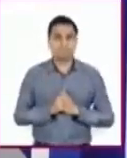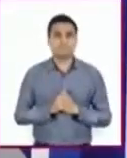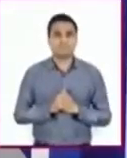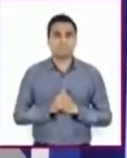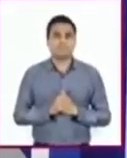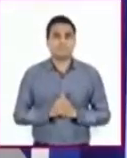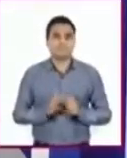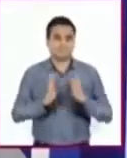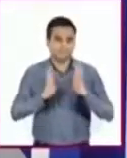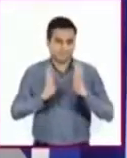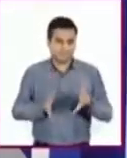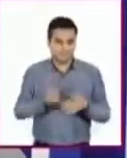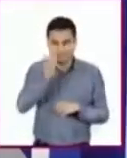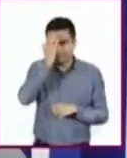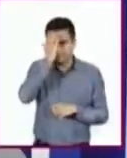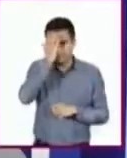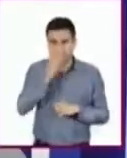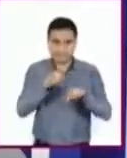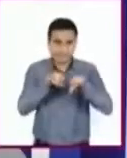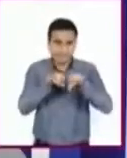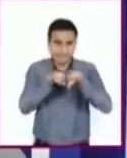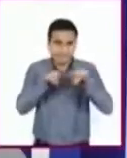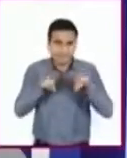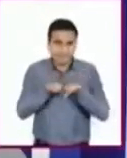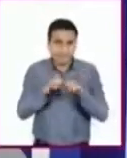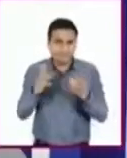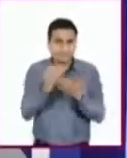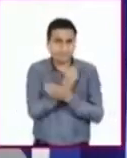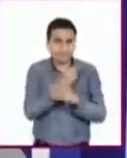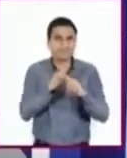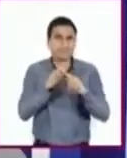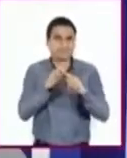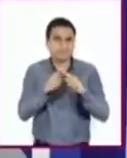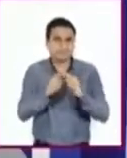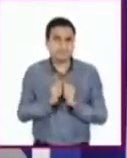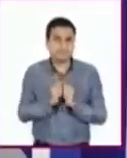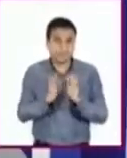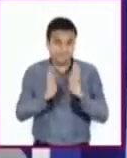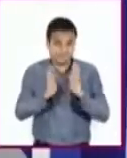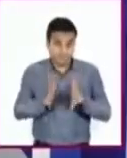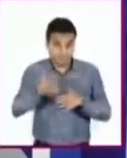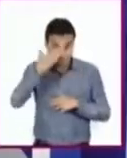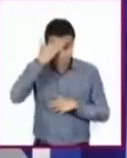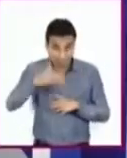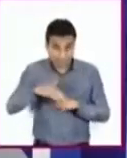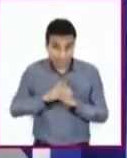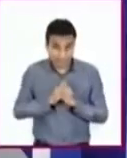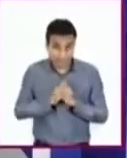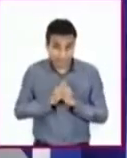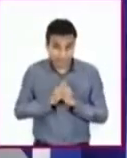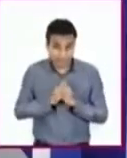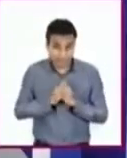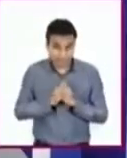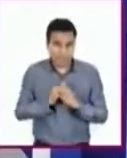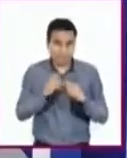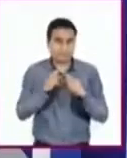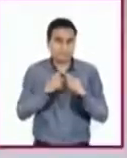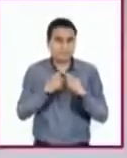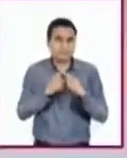¿ya saben qué equipo quedó más cerca de las zonas de anotación después de 10 tiros? Es decir, ¿quién